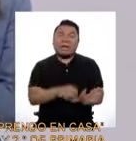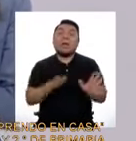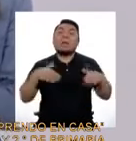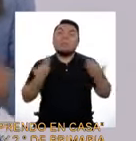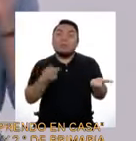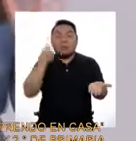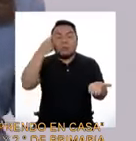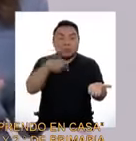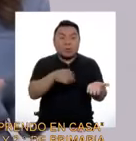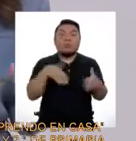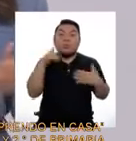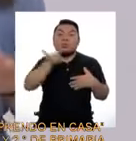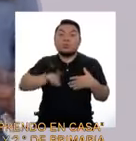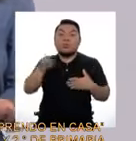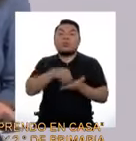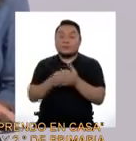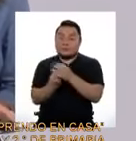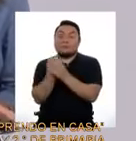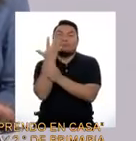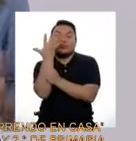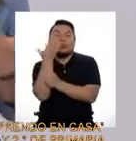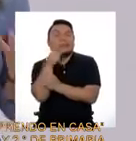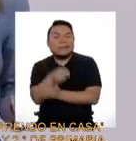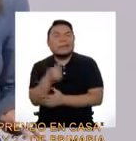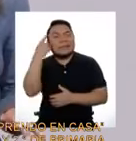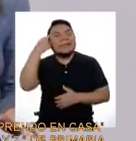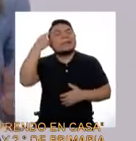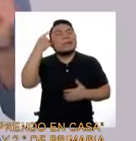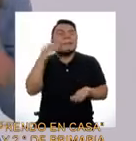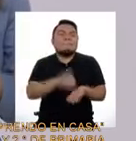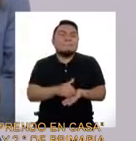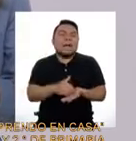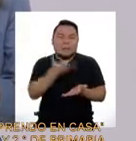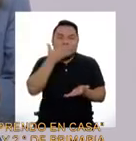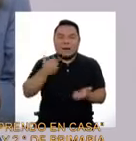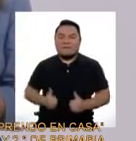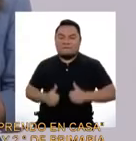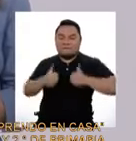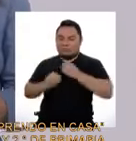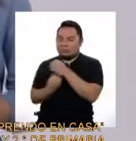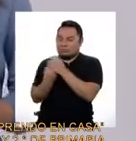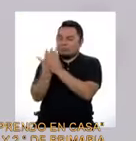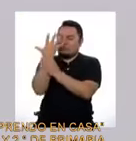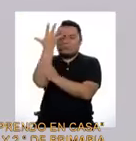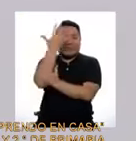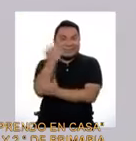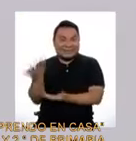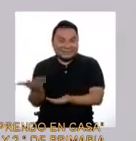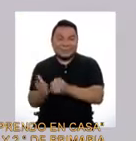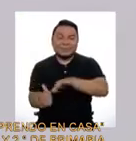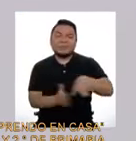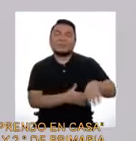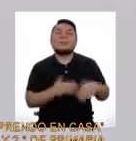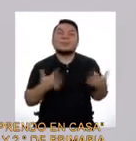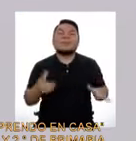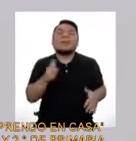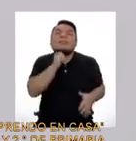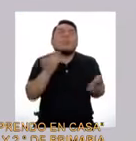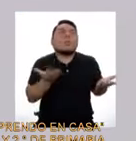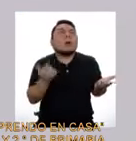ser abono para las plantas. De esta manera generamos más vida para nuestras plantitas y jardines. A ver chicos, ¿cuál nos